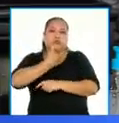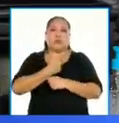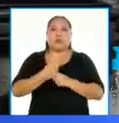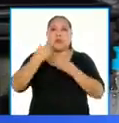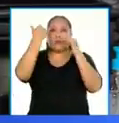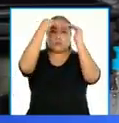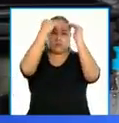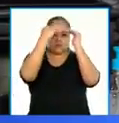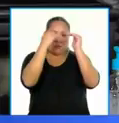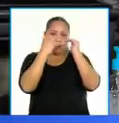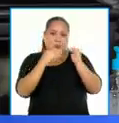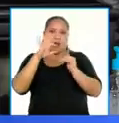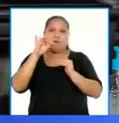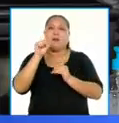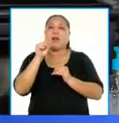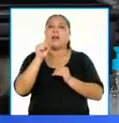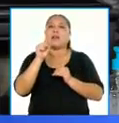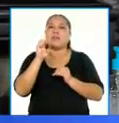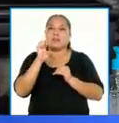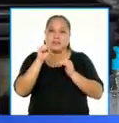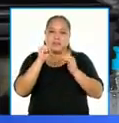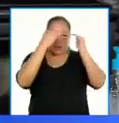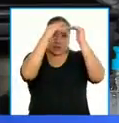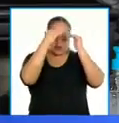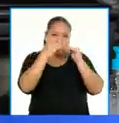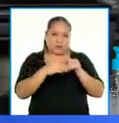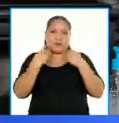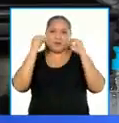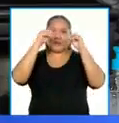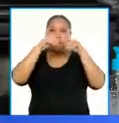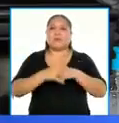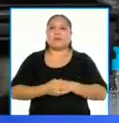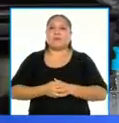a las prioridades que están publicadas.